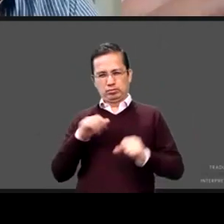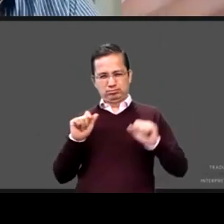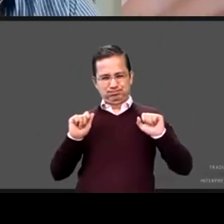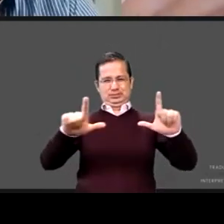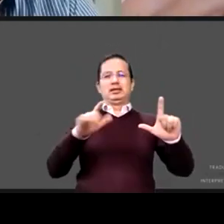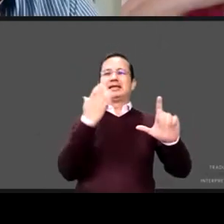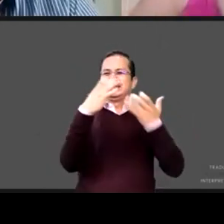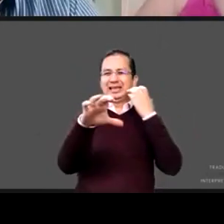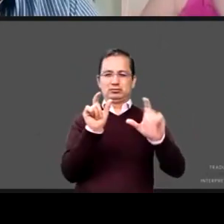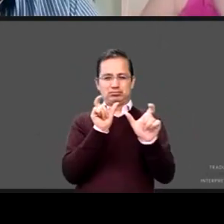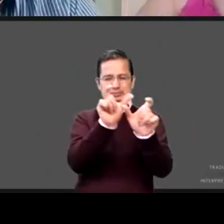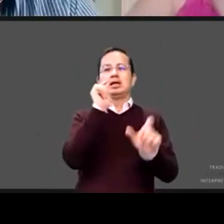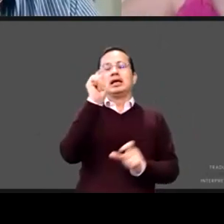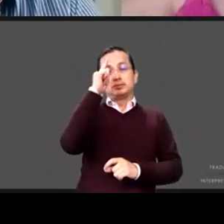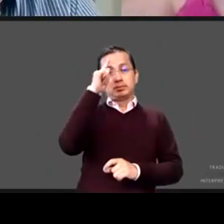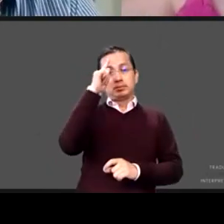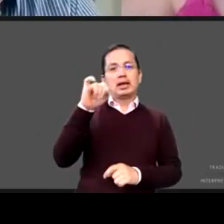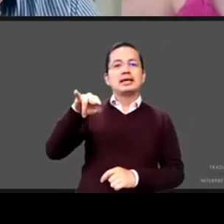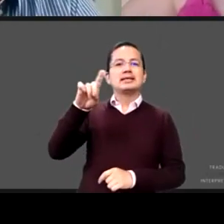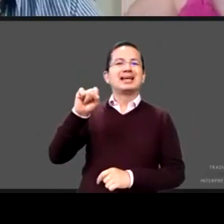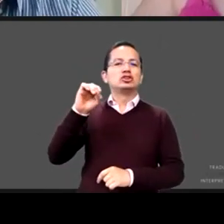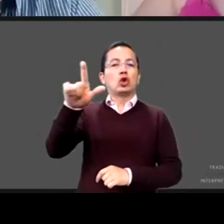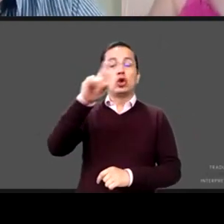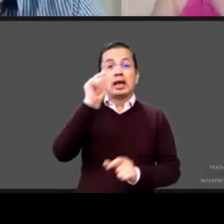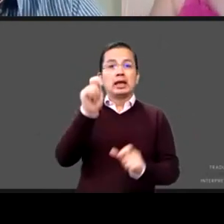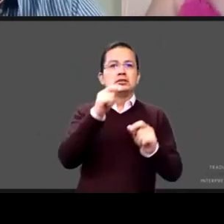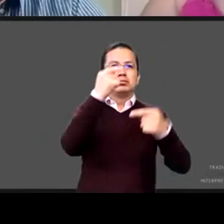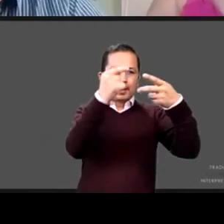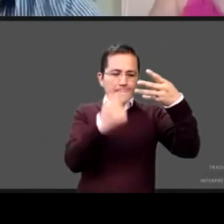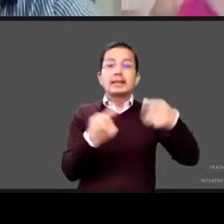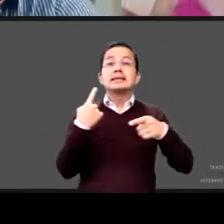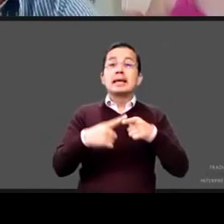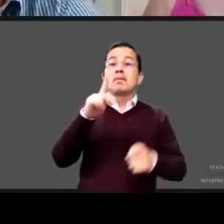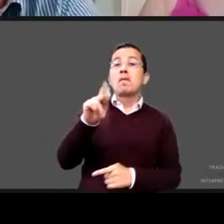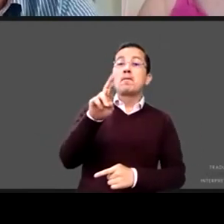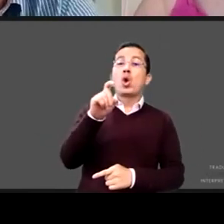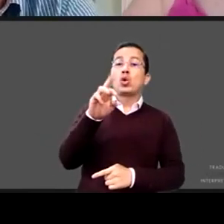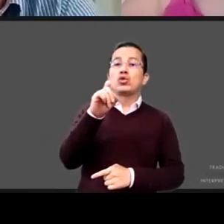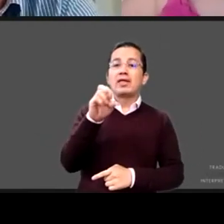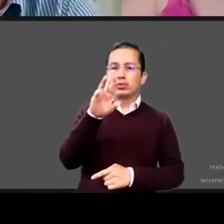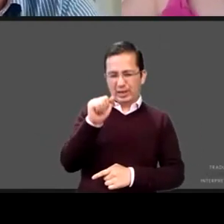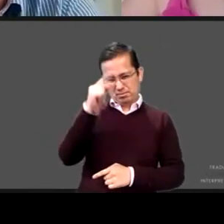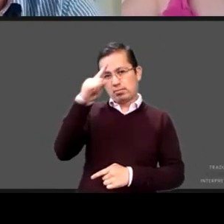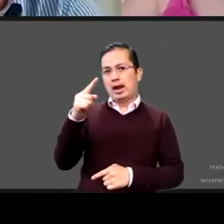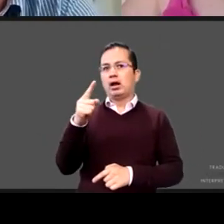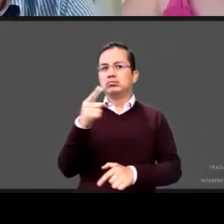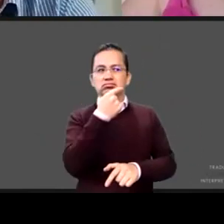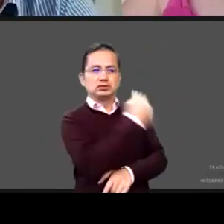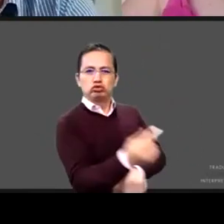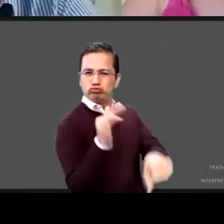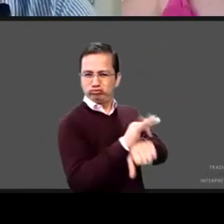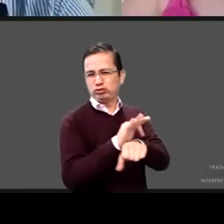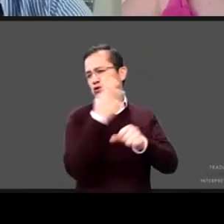van a poder encontrar el directorio de las Procuradurías de Protección de Niñas, Niños y Adolescentes en sus estados. También pueden buscarlo allí